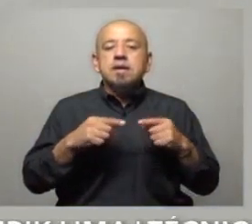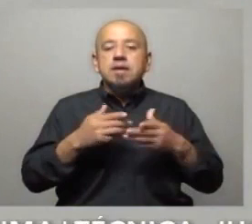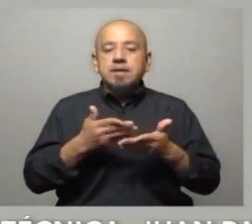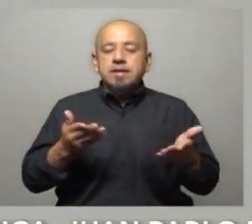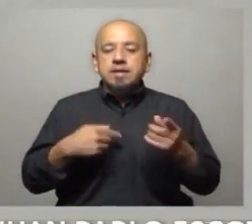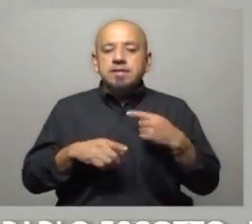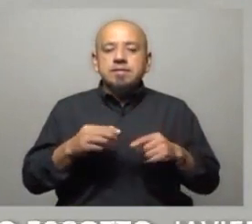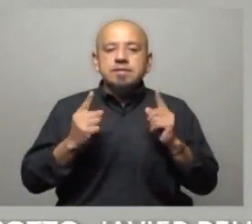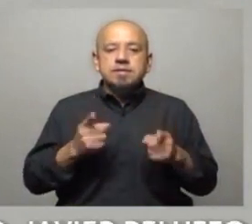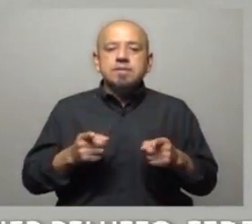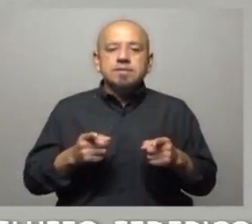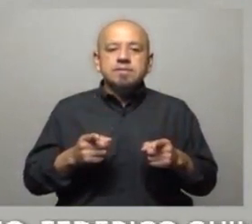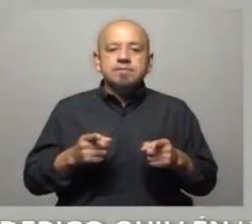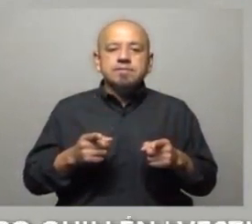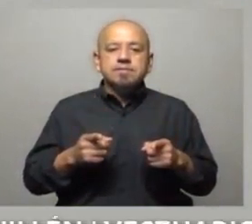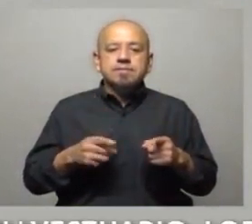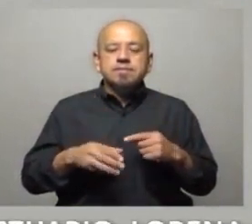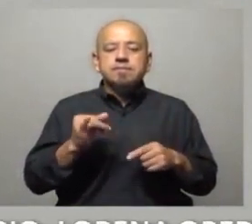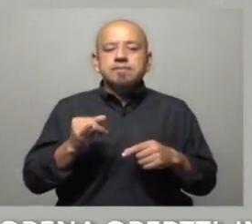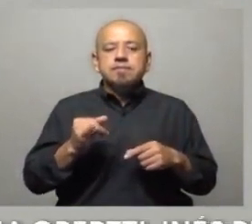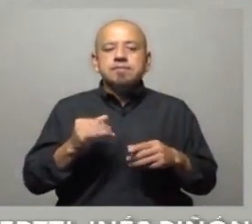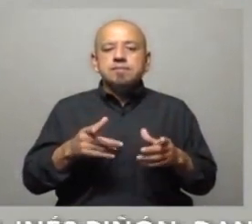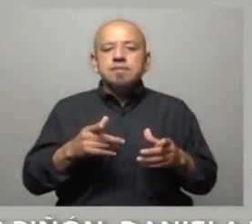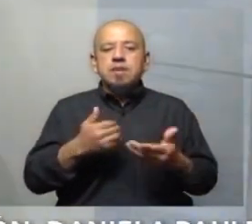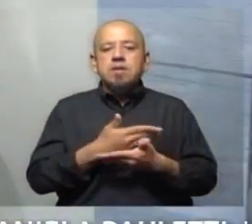también siendo el mismo estilo con ilustración